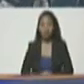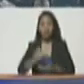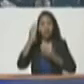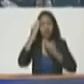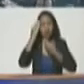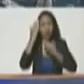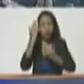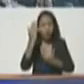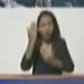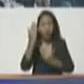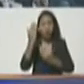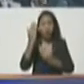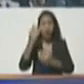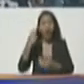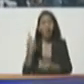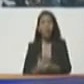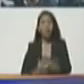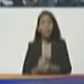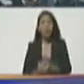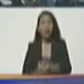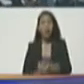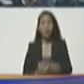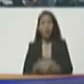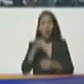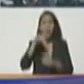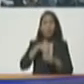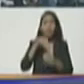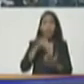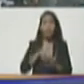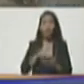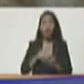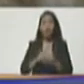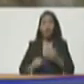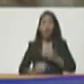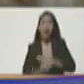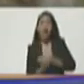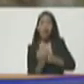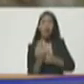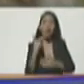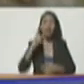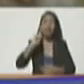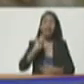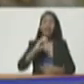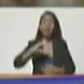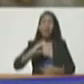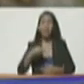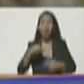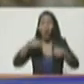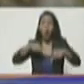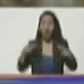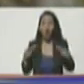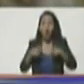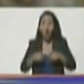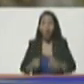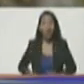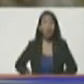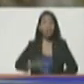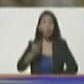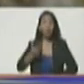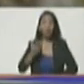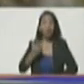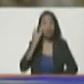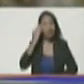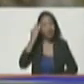saludamos a los hermanos del ALBA TCP que hoy se reúnen en la entrañable